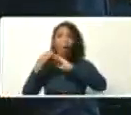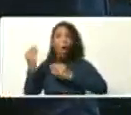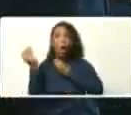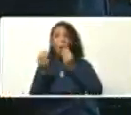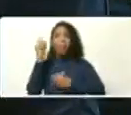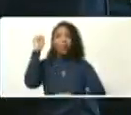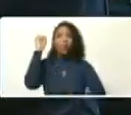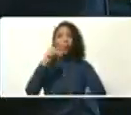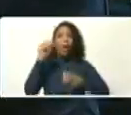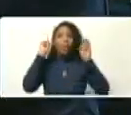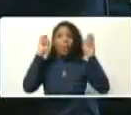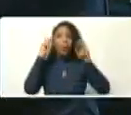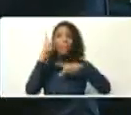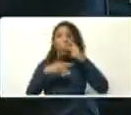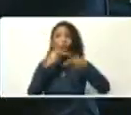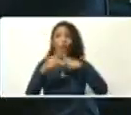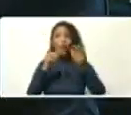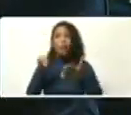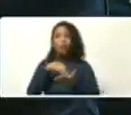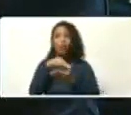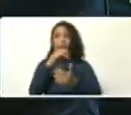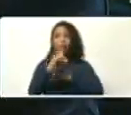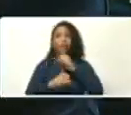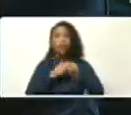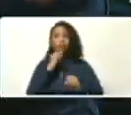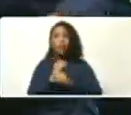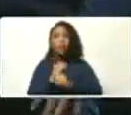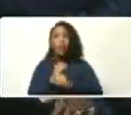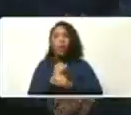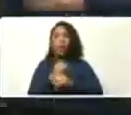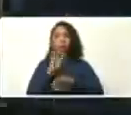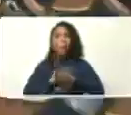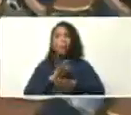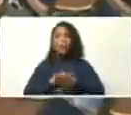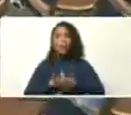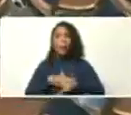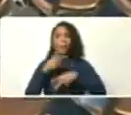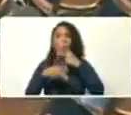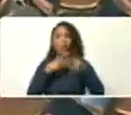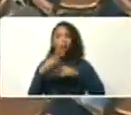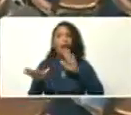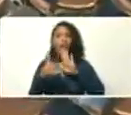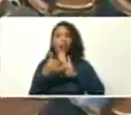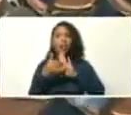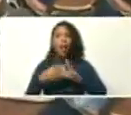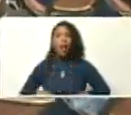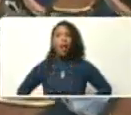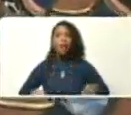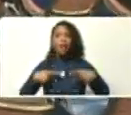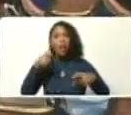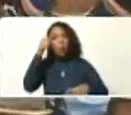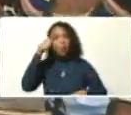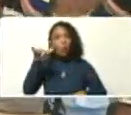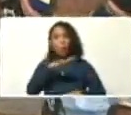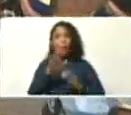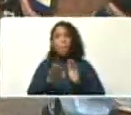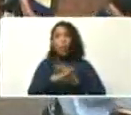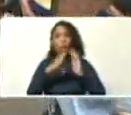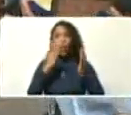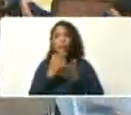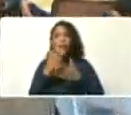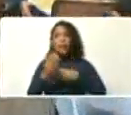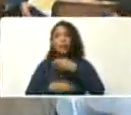también del ámbito político nacional e internacional, en lo que son las coyunturas políticas que afectan la vida de los pueblos del mundo y que se